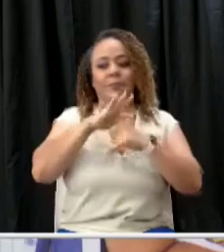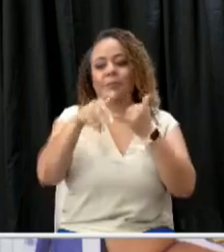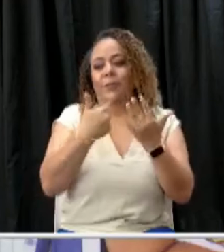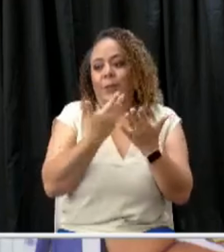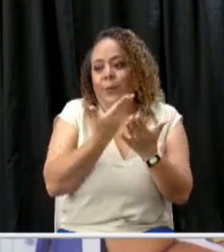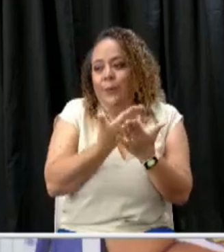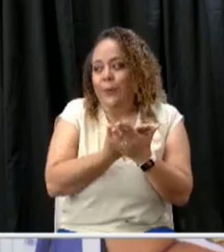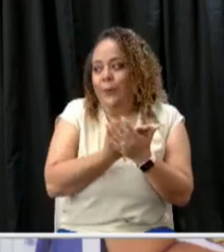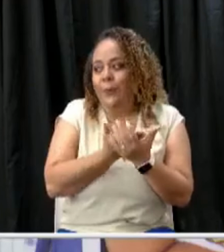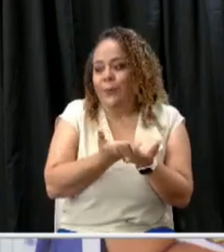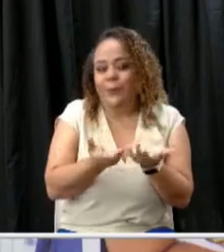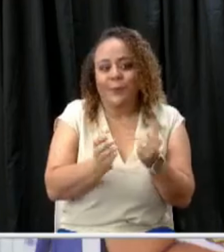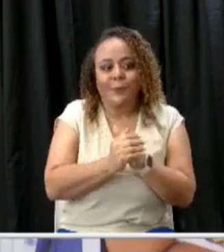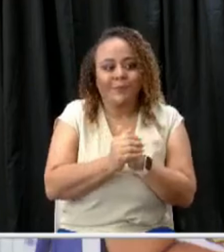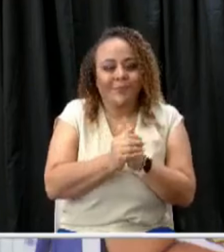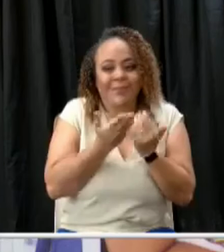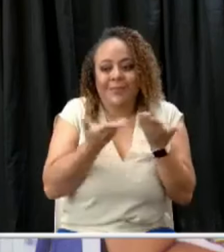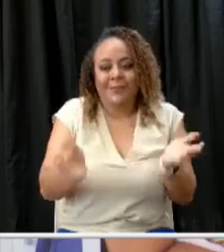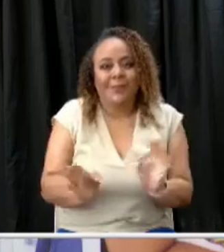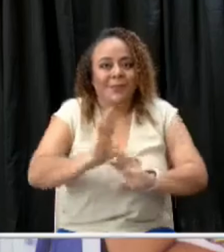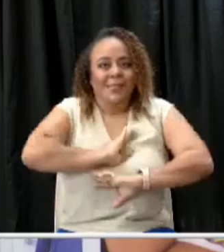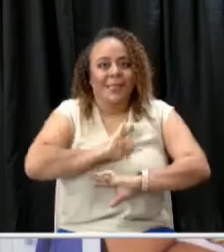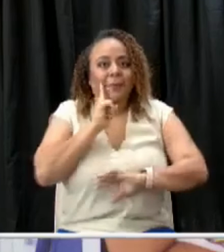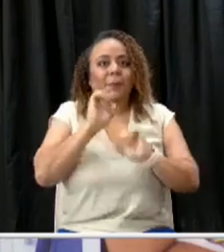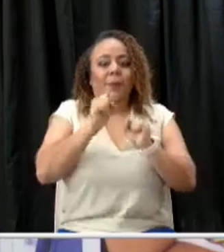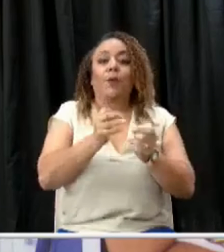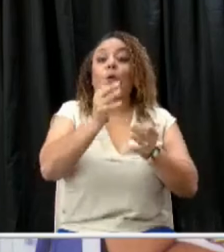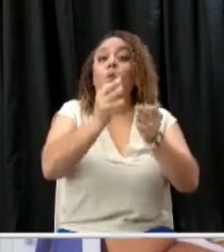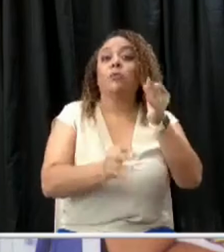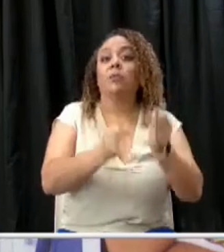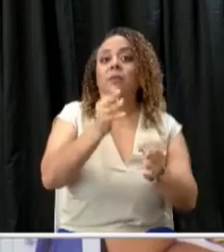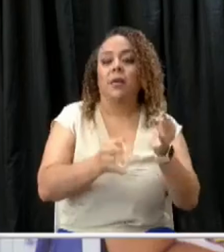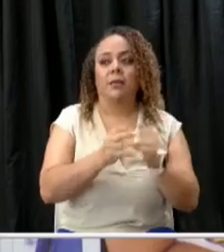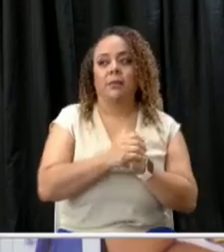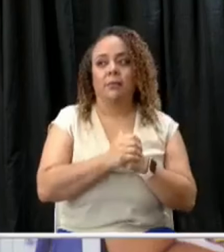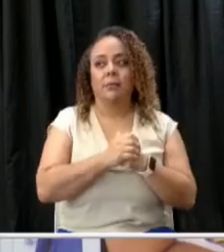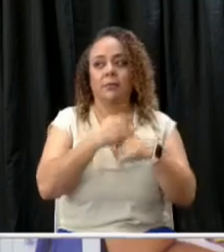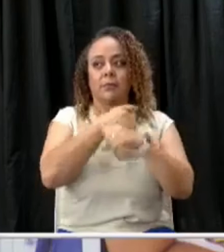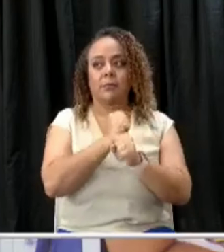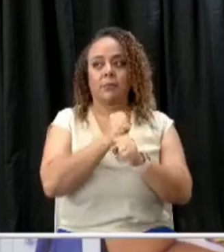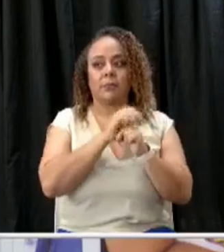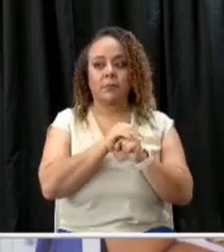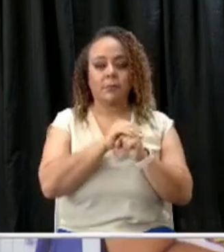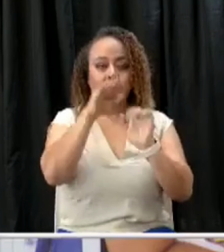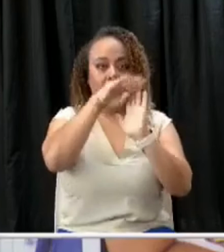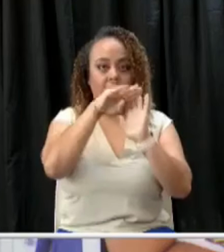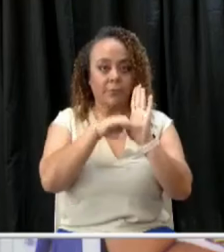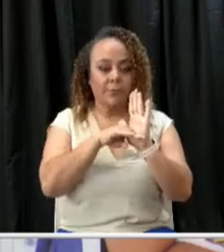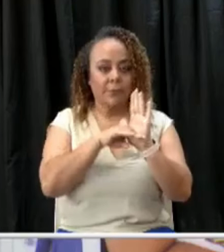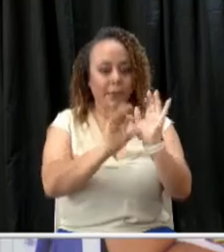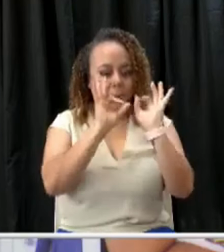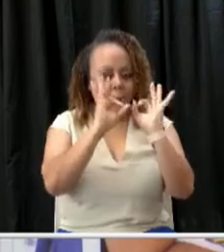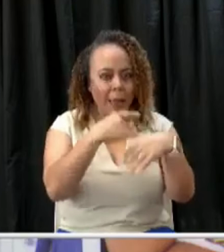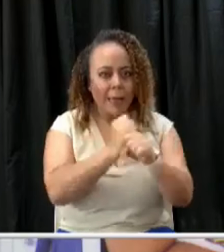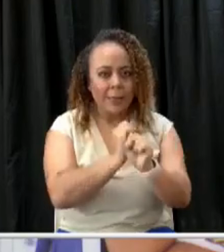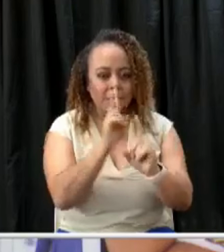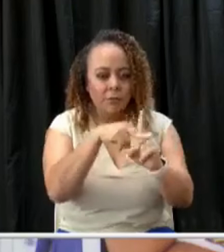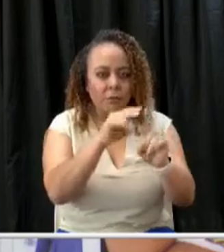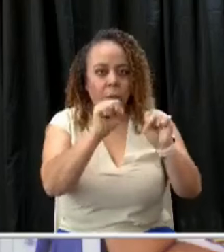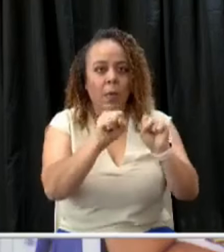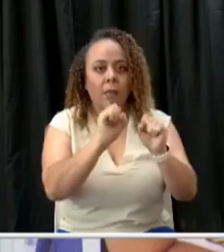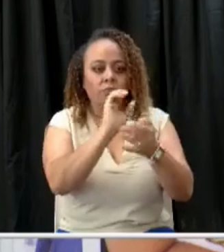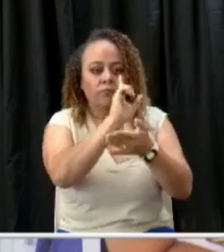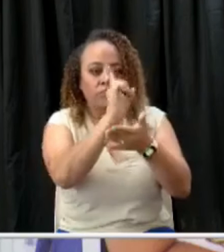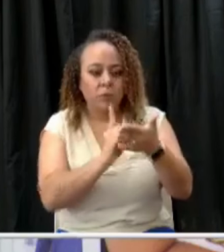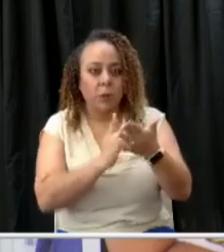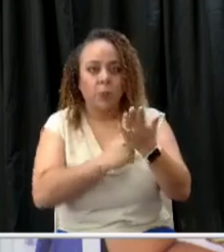aparato suficiente para justificar el realizar mediciones bien realizadas y que sirvan para el diseño